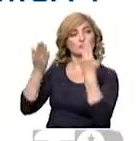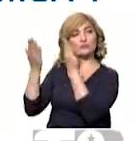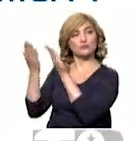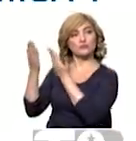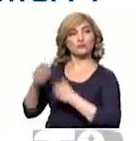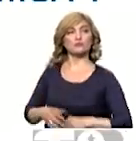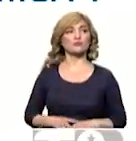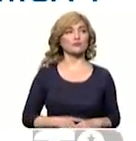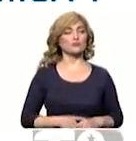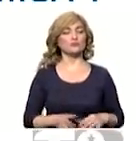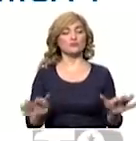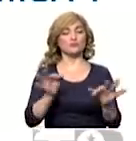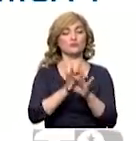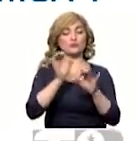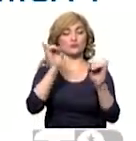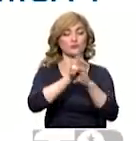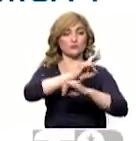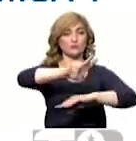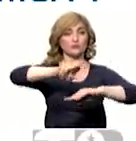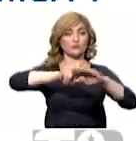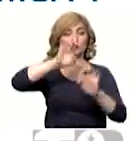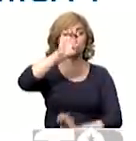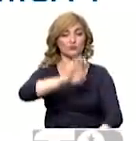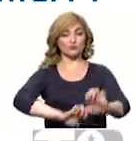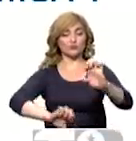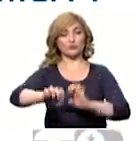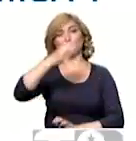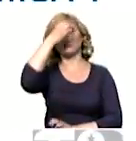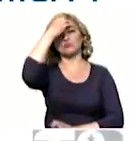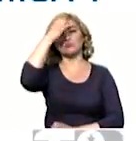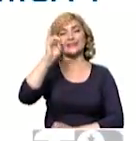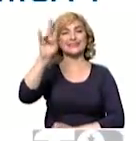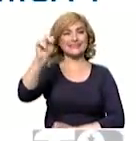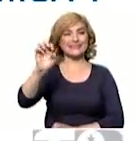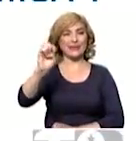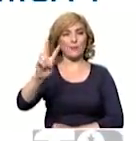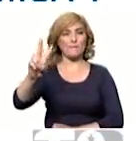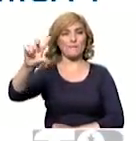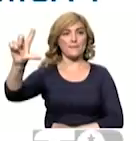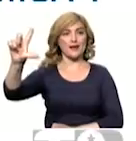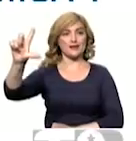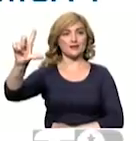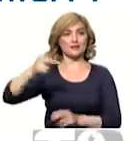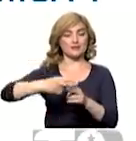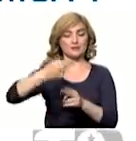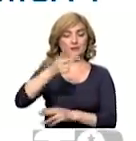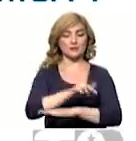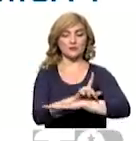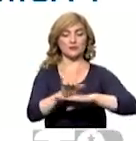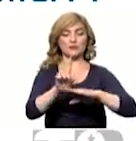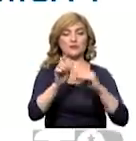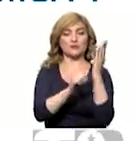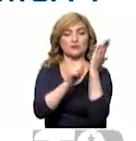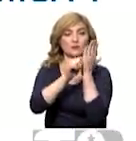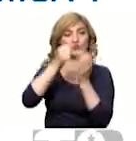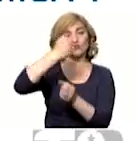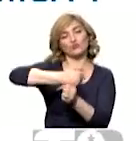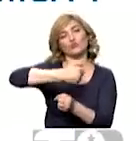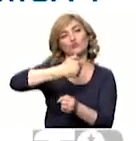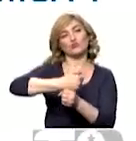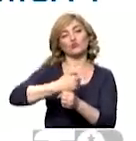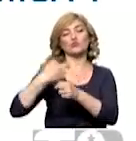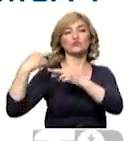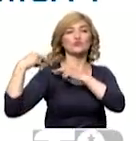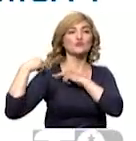P., funcionario del Instituto Nacional de Evaluación Educativa, INEVAL, y exdirector del Ministerio de Trabajo. También